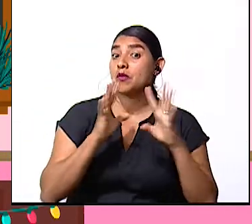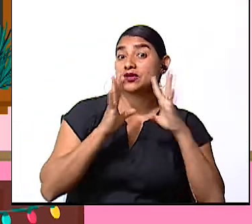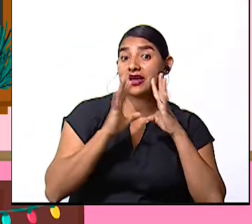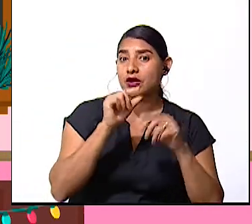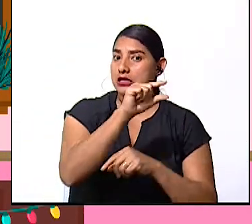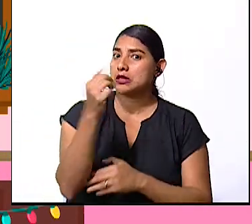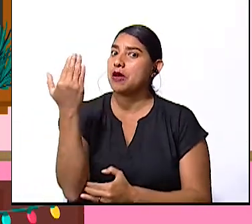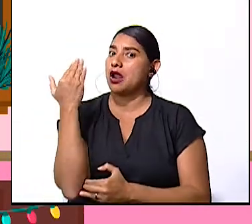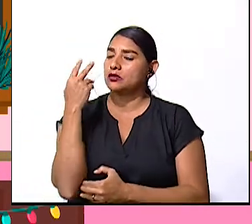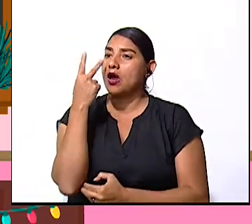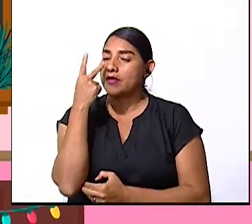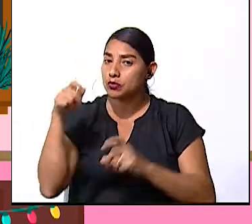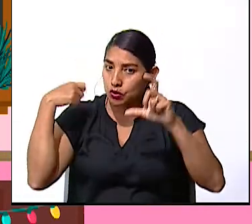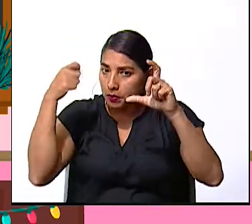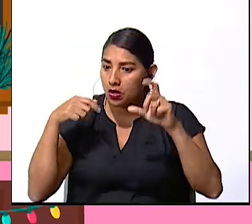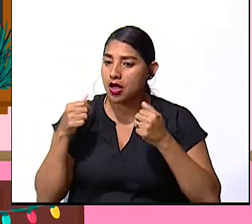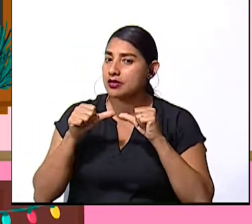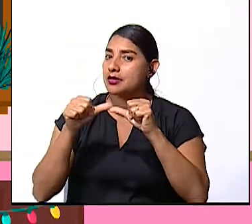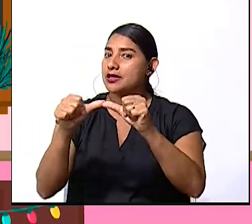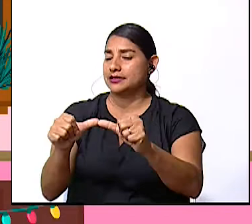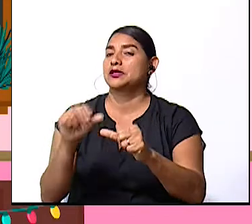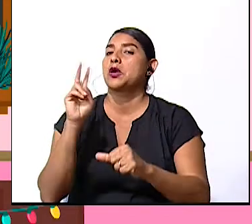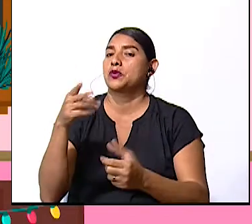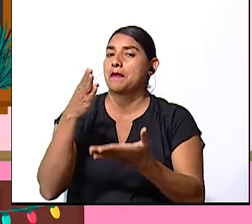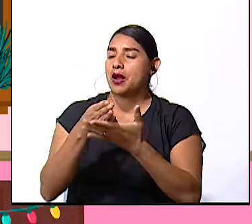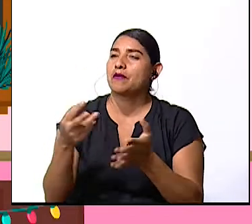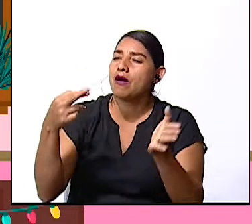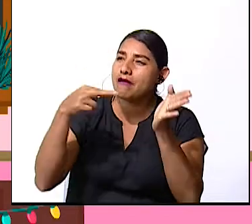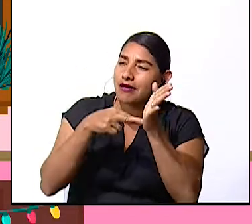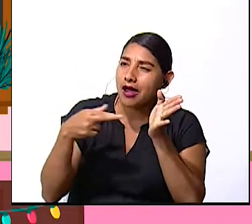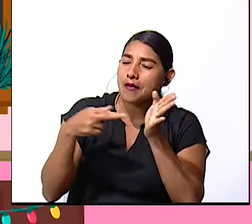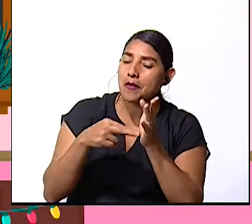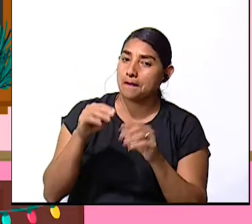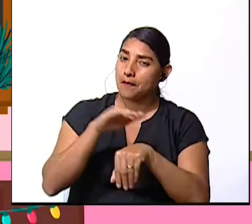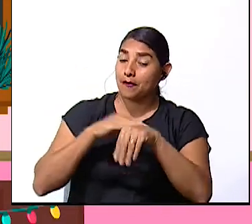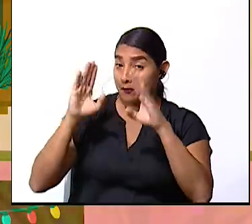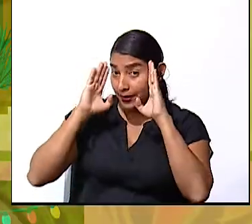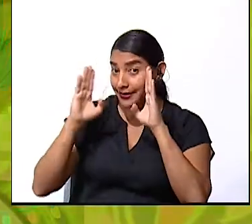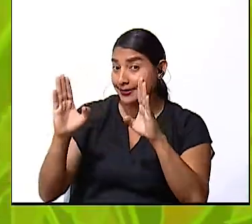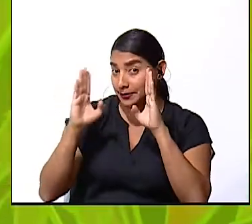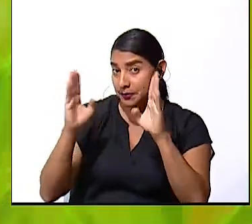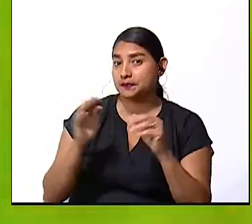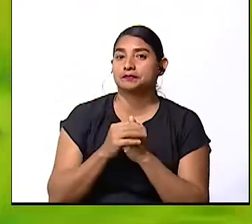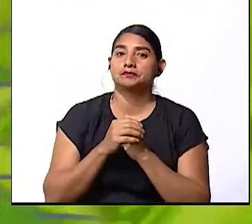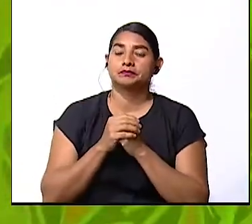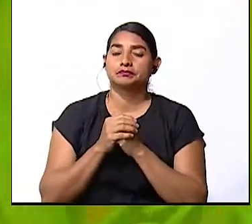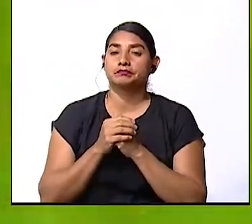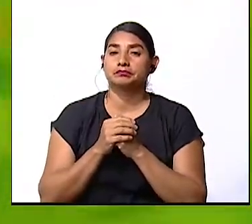pasada también vimos un video, pero hoy vamos a repasar con otro. Pónganle atención.